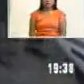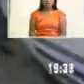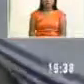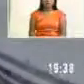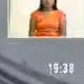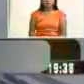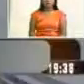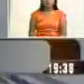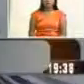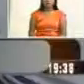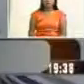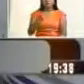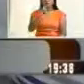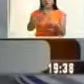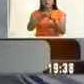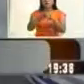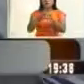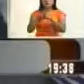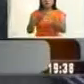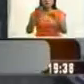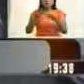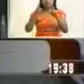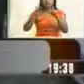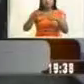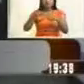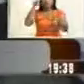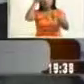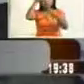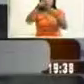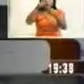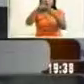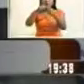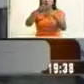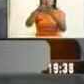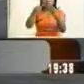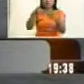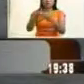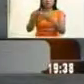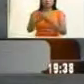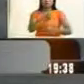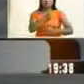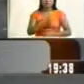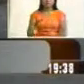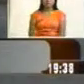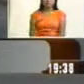Para que se reproduzcan en otros nuevos.